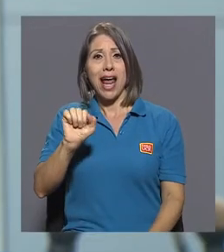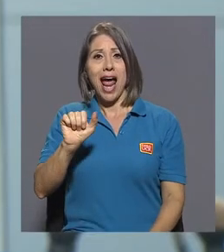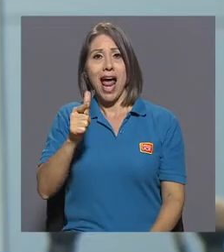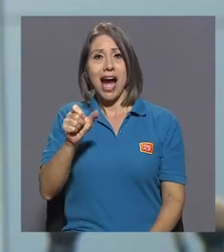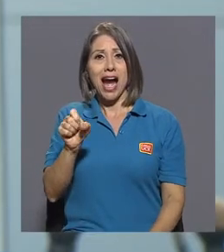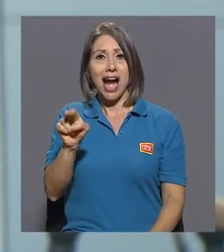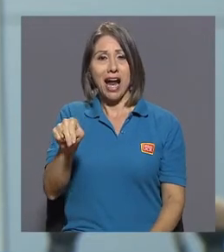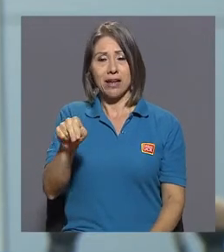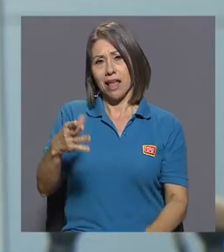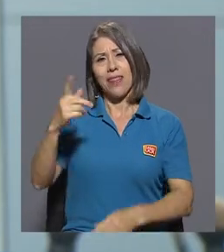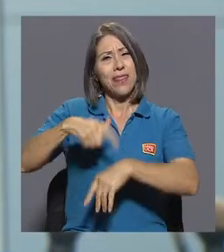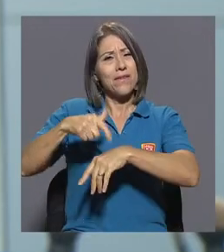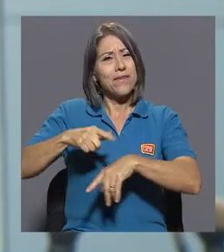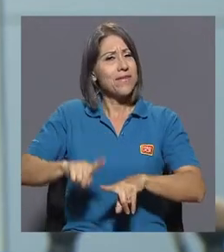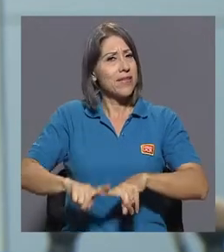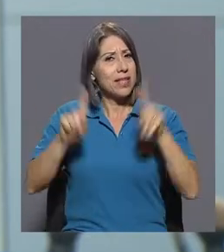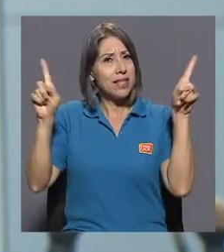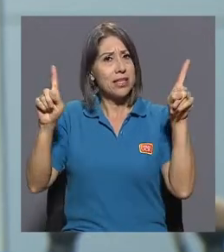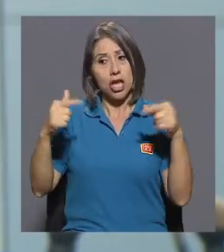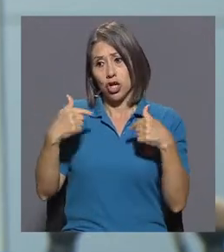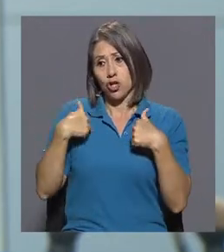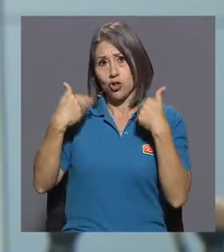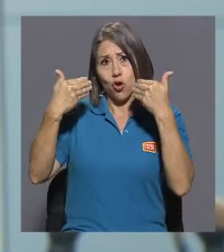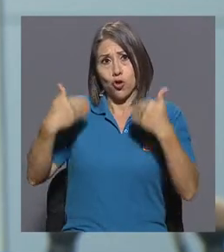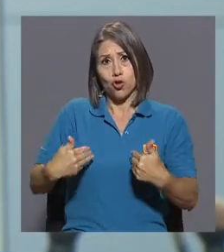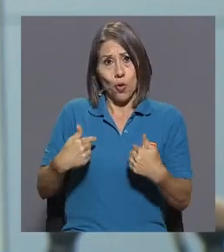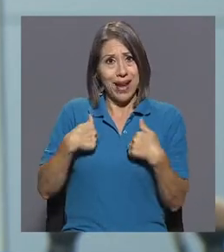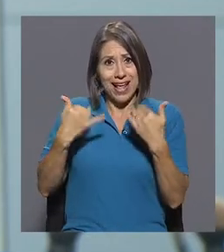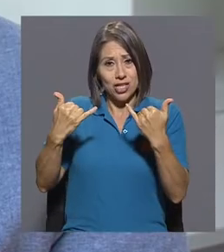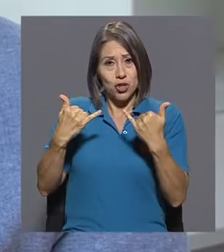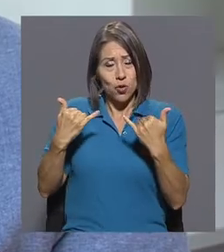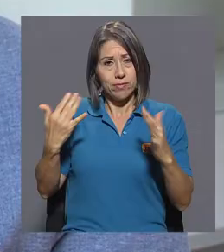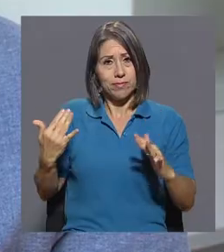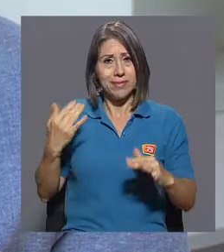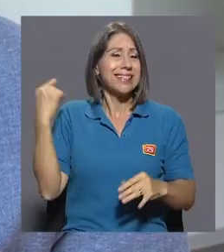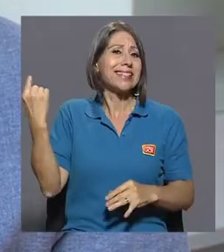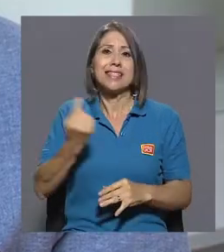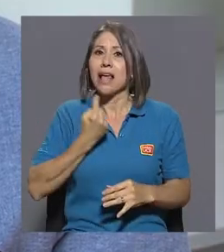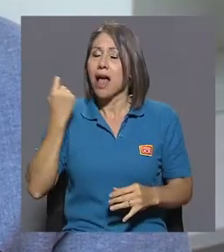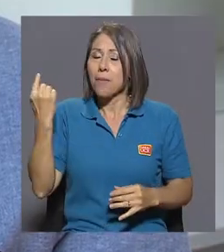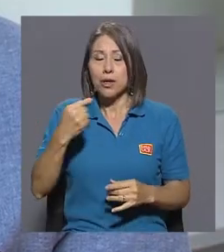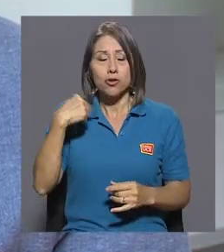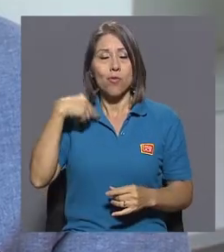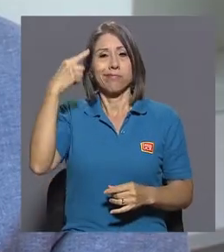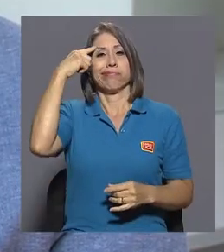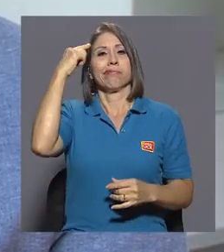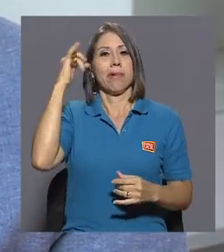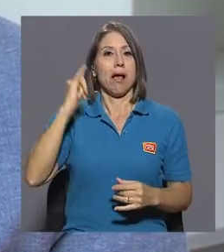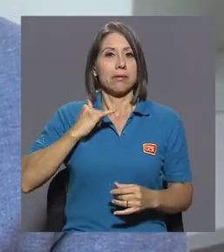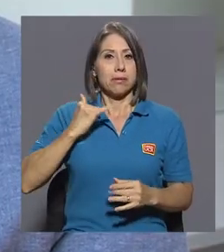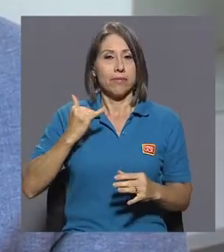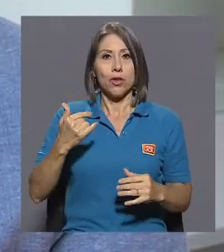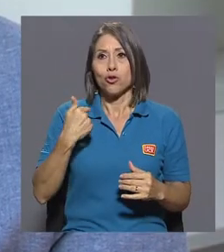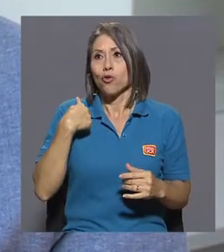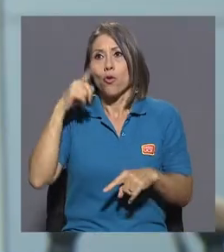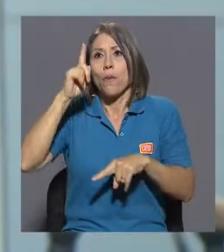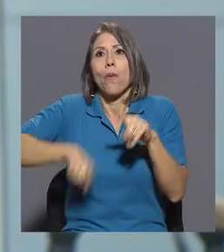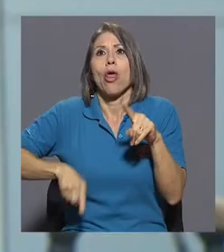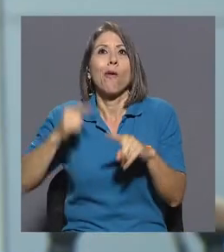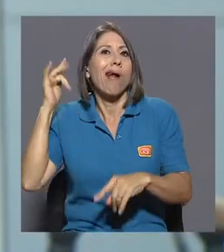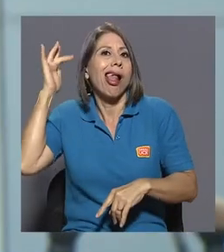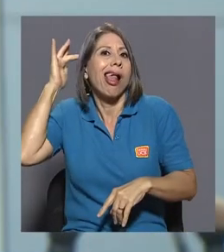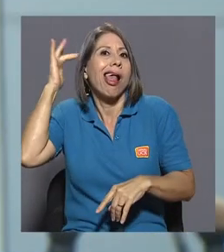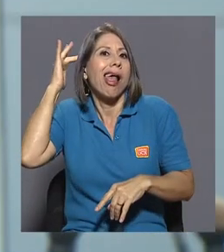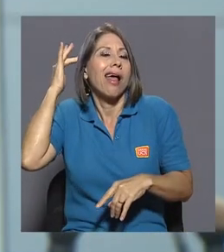eran otros tiempos y yo solo era yo. Eso sí es algo que siempre he tenido, o sea, yo no sé cómo ser otra persona, yo nunca he